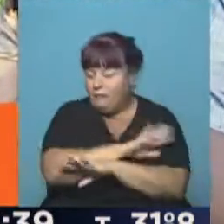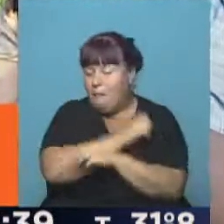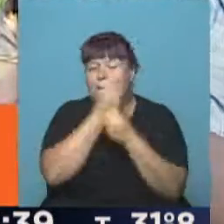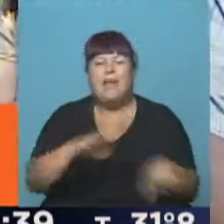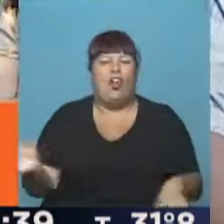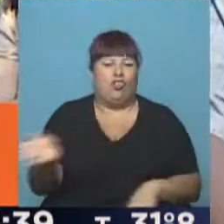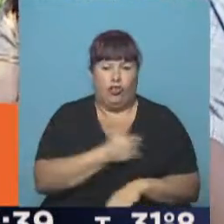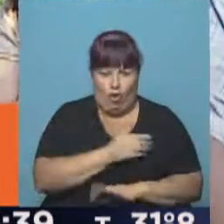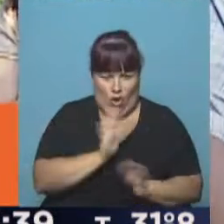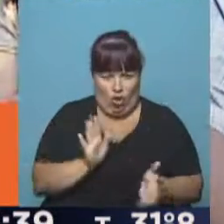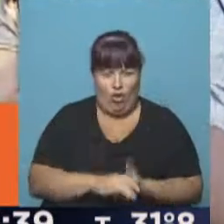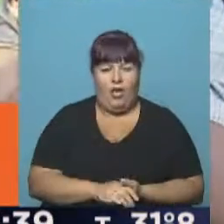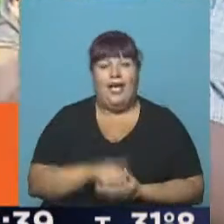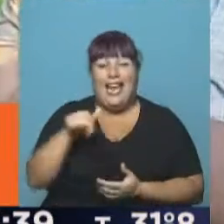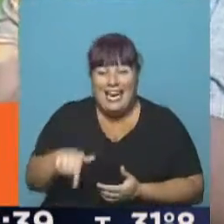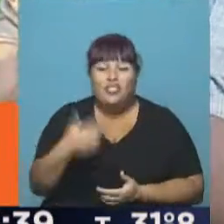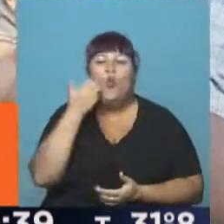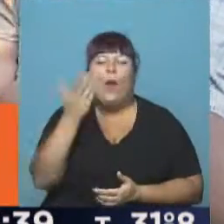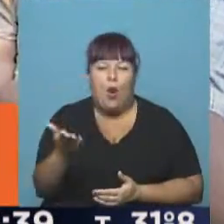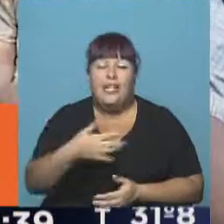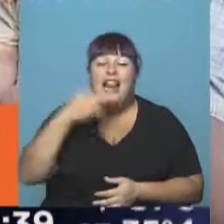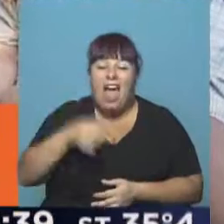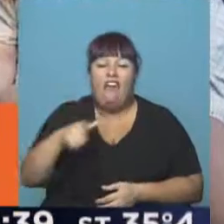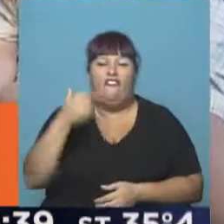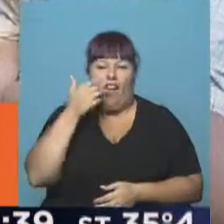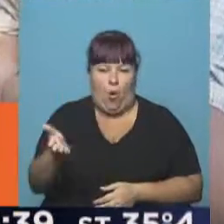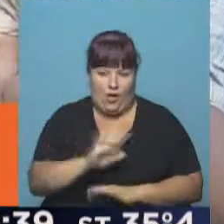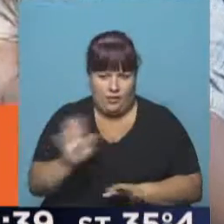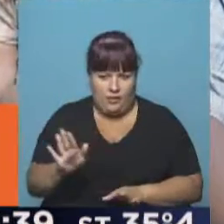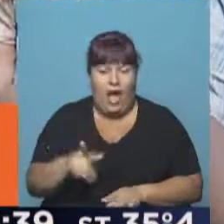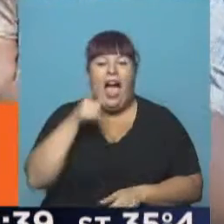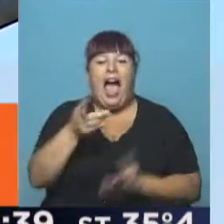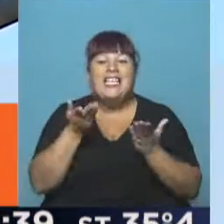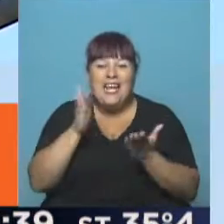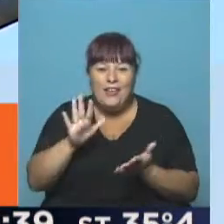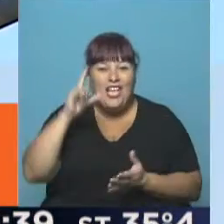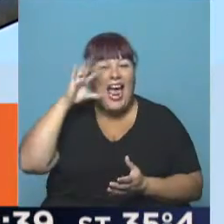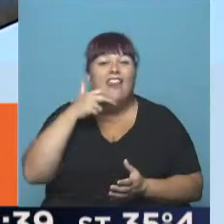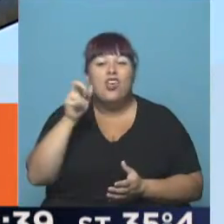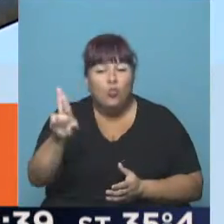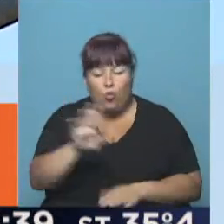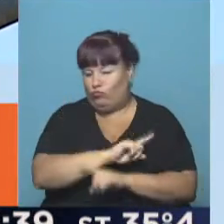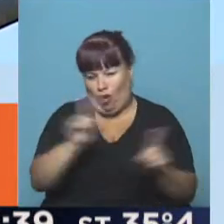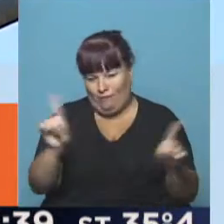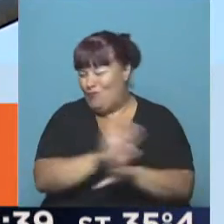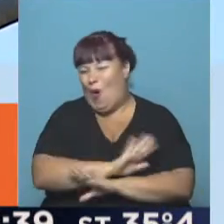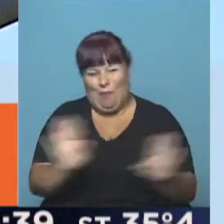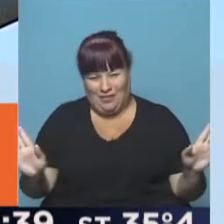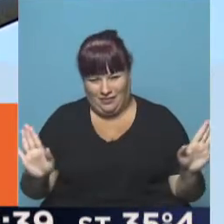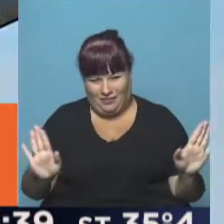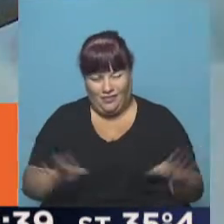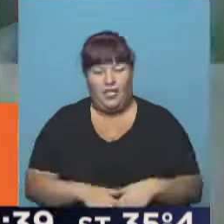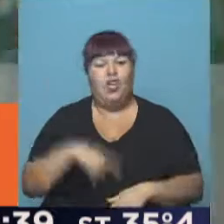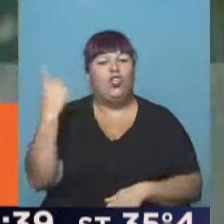perdió todo. Esto es una vergüenza, sinceramente esto es una vergüenza. Un servicio así como de Sur, no, ya no va más.